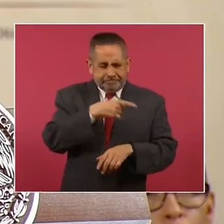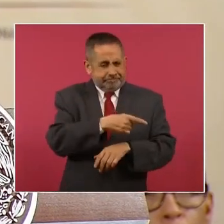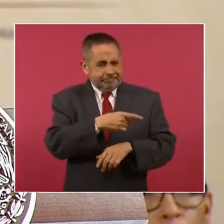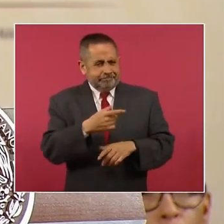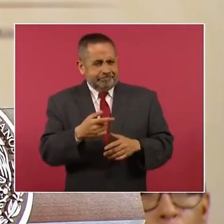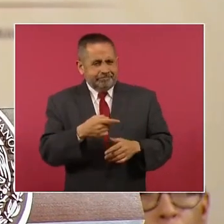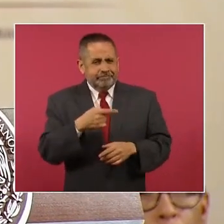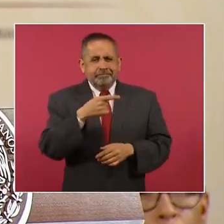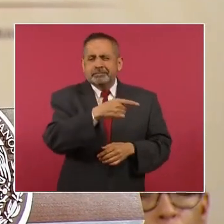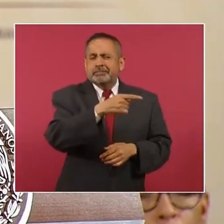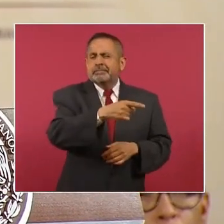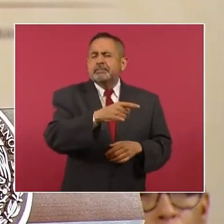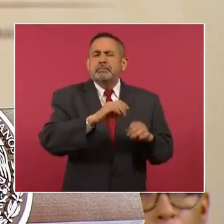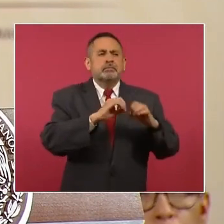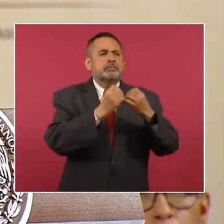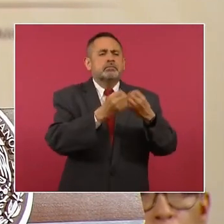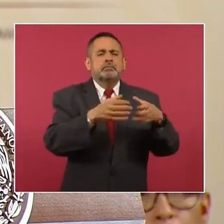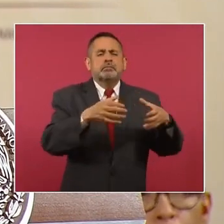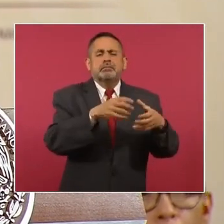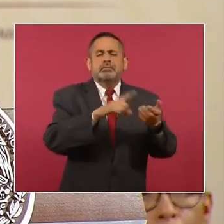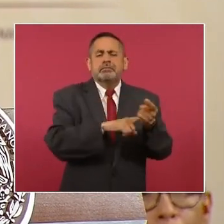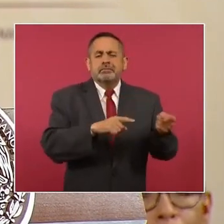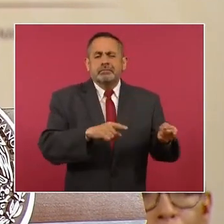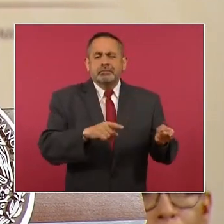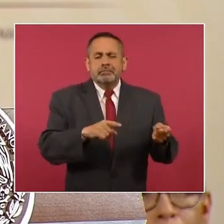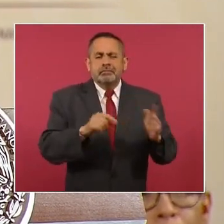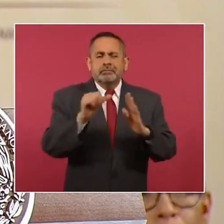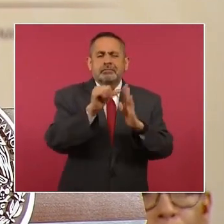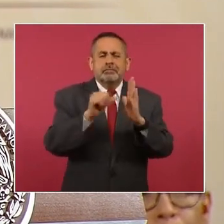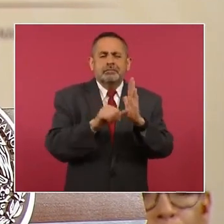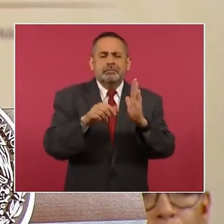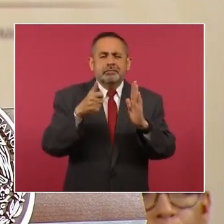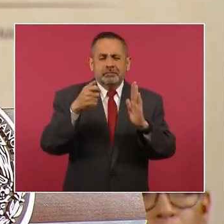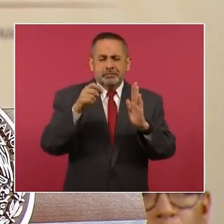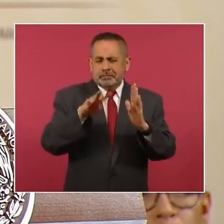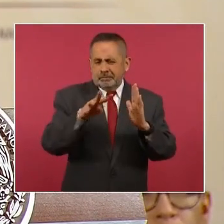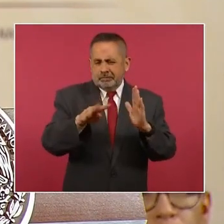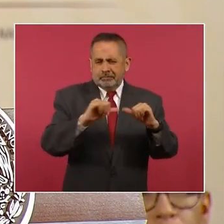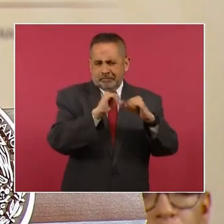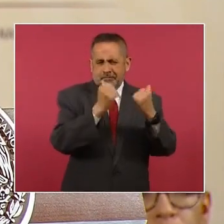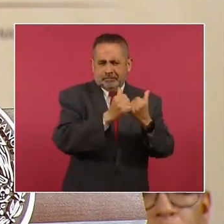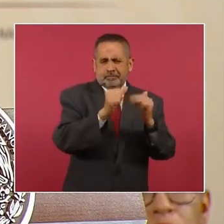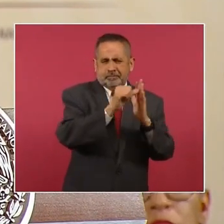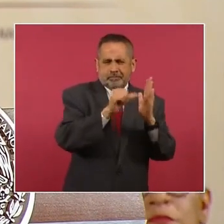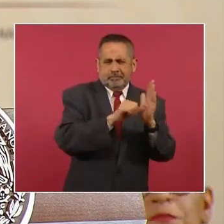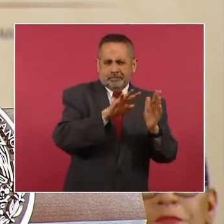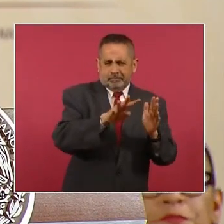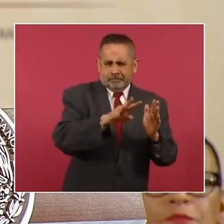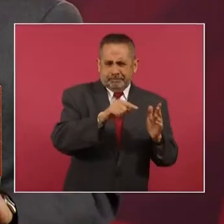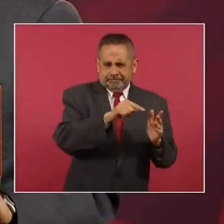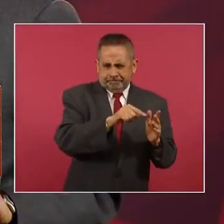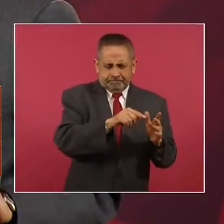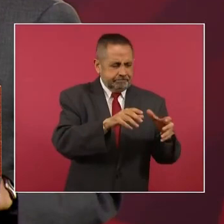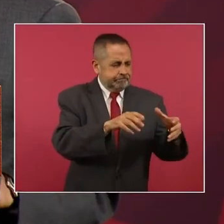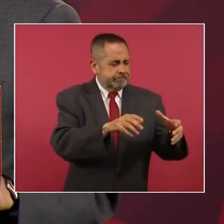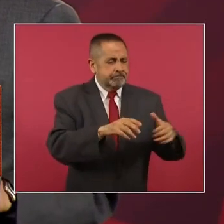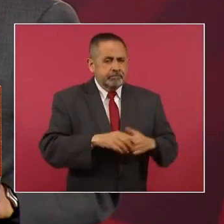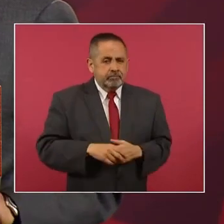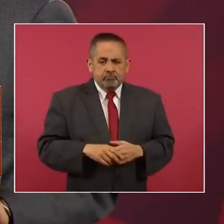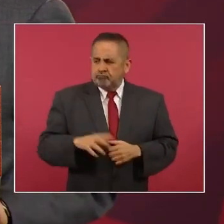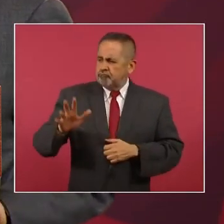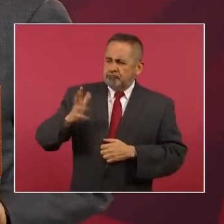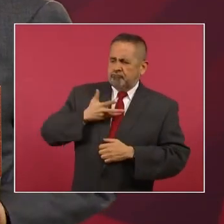una organización que se llama Artículo 19, que tenemos